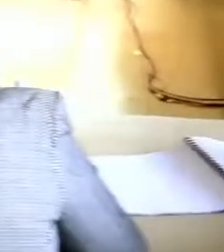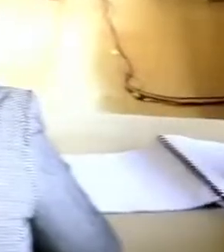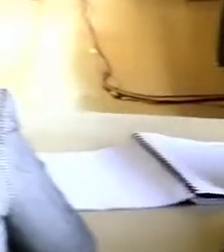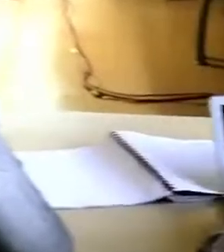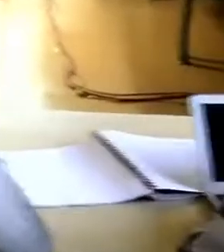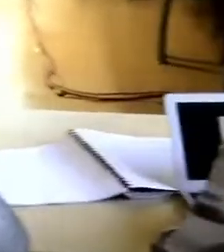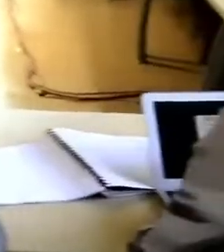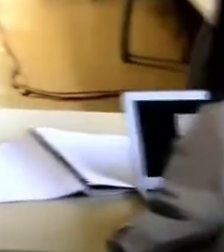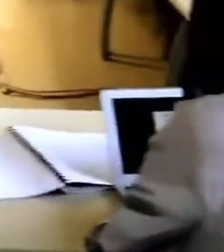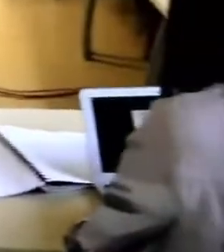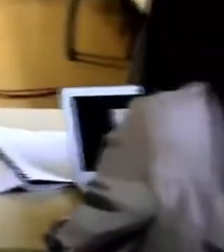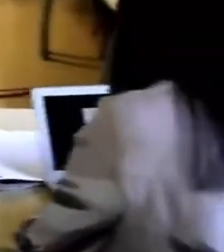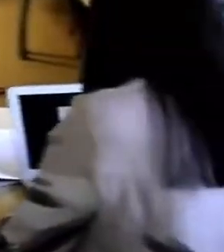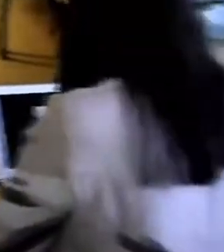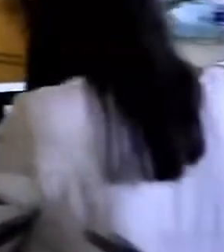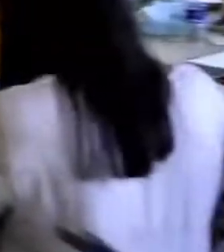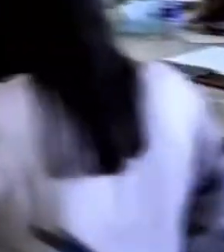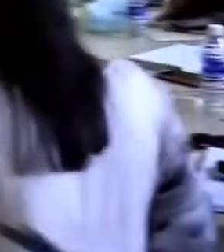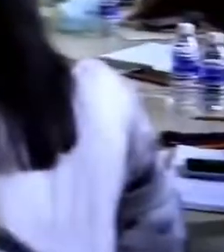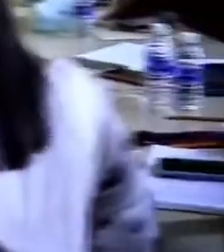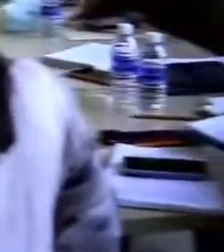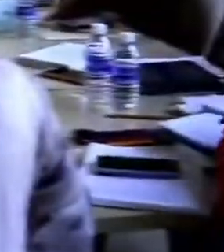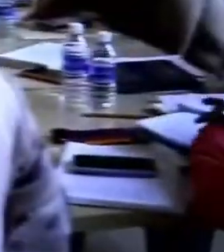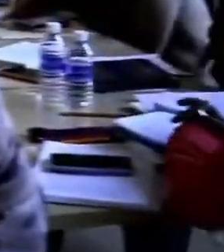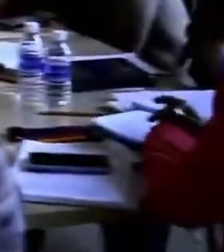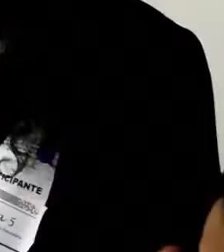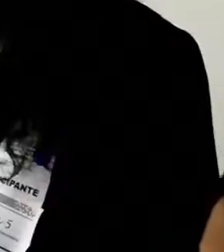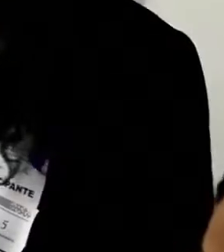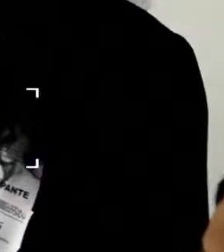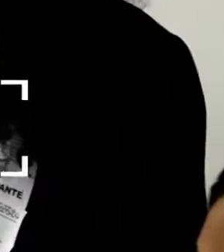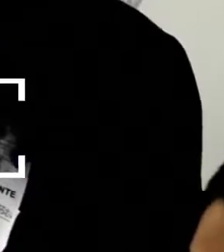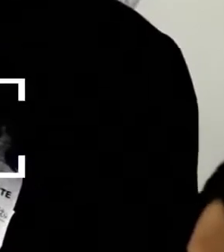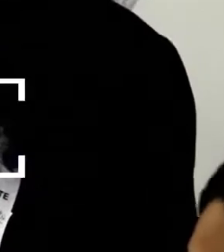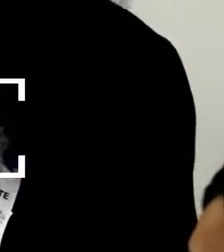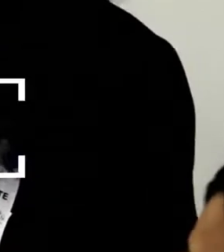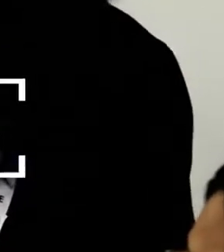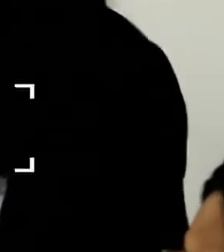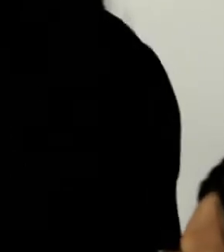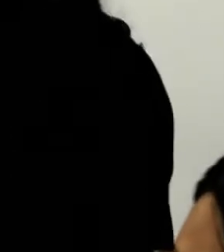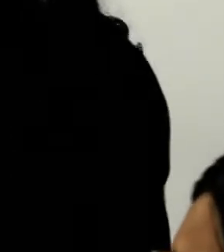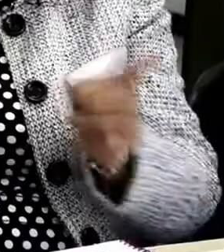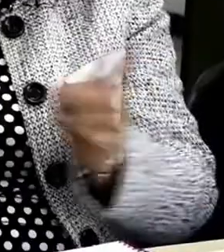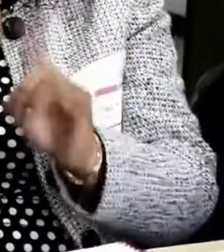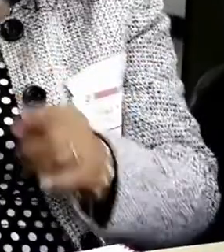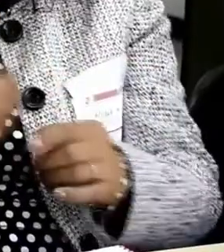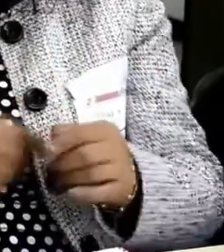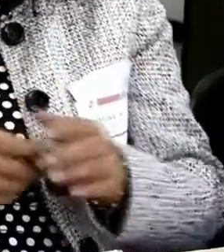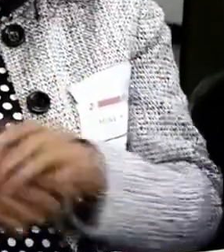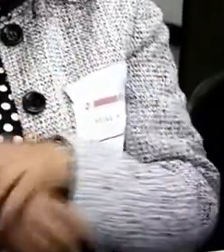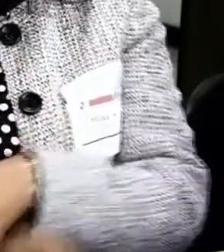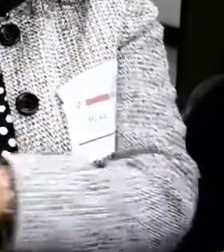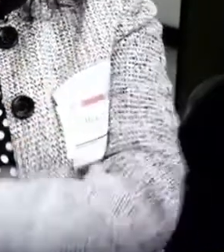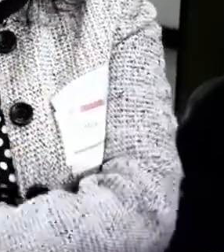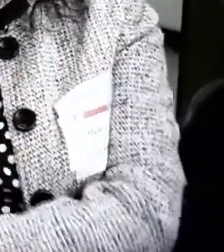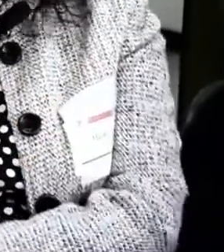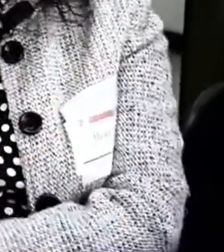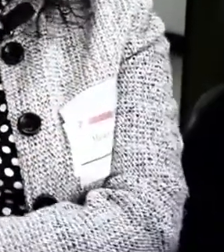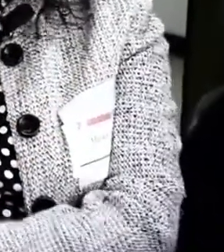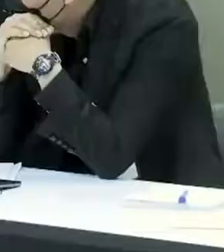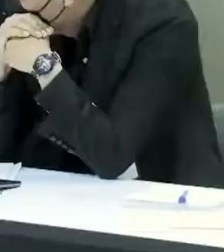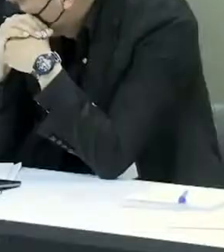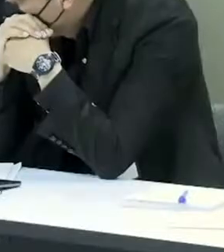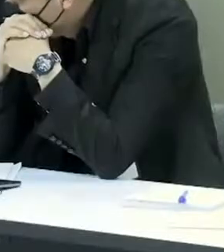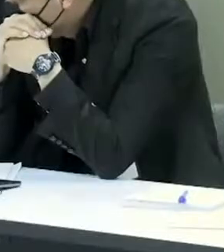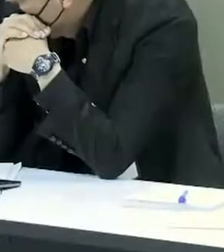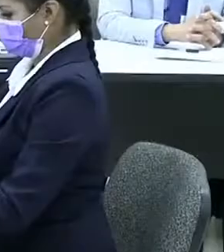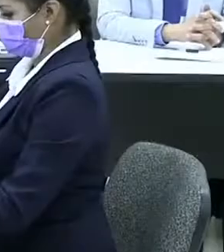Magisterio Nacional a participar en foros regionales en 7 estados y 32 asambleas para el análisis del plan y programas de estudio, así como para